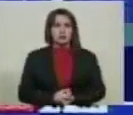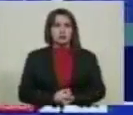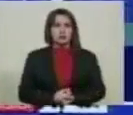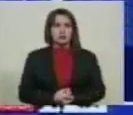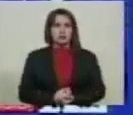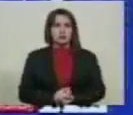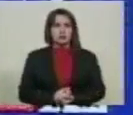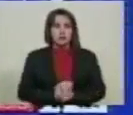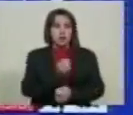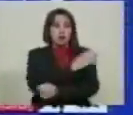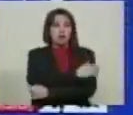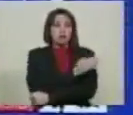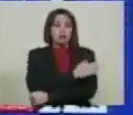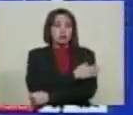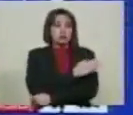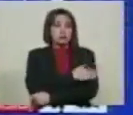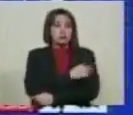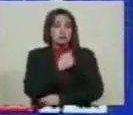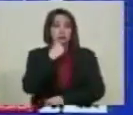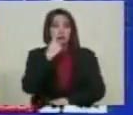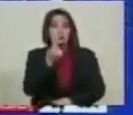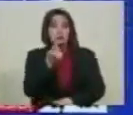la oposición daba vestigio